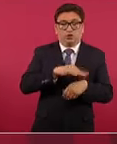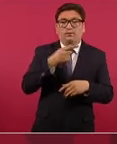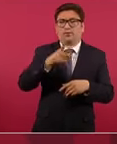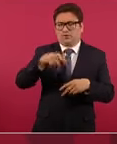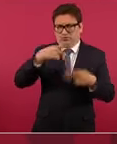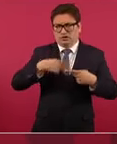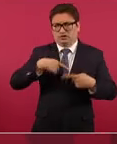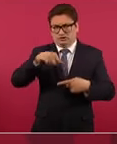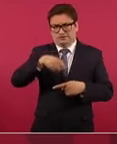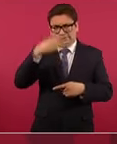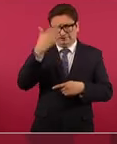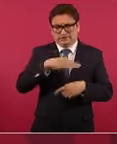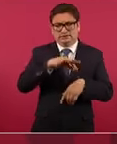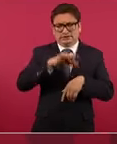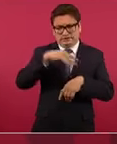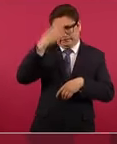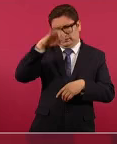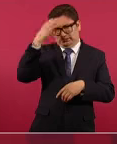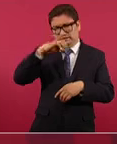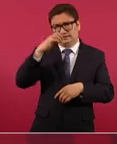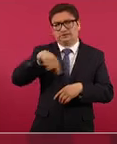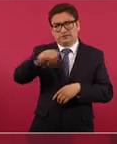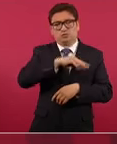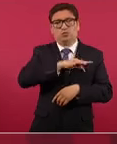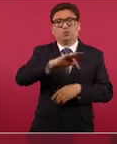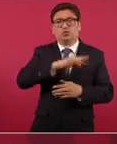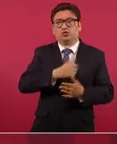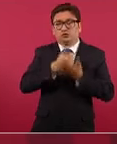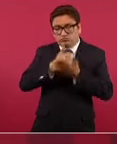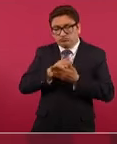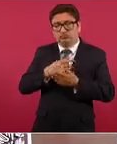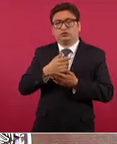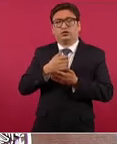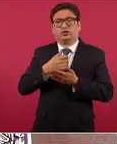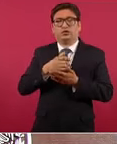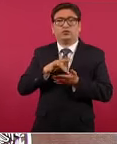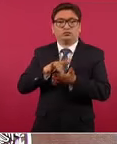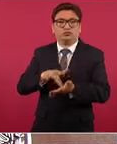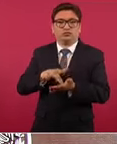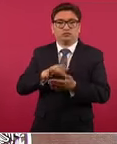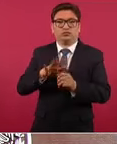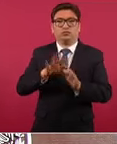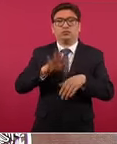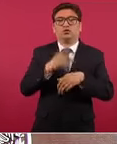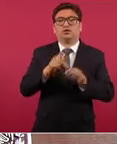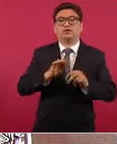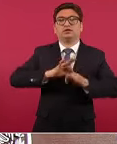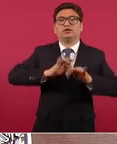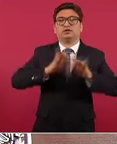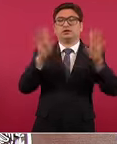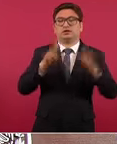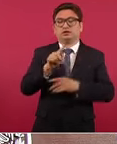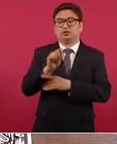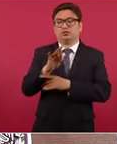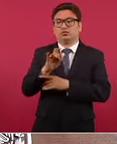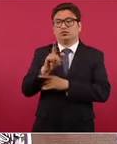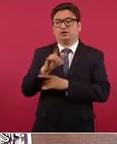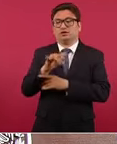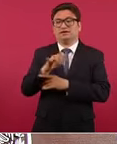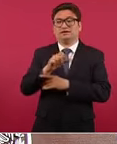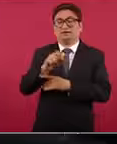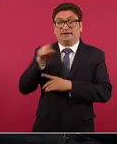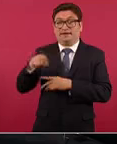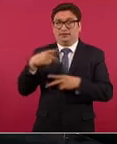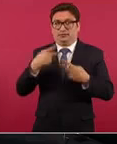de médicos que pueden llevar este procedimiento de la trombolisis que ayuda a que esa persona